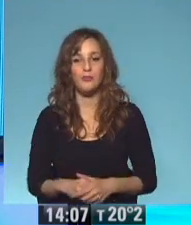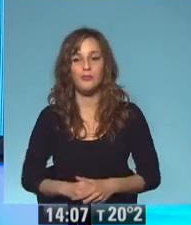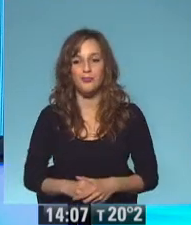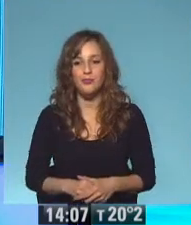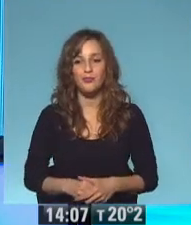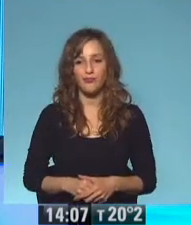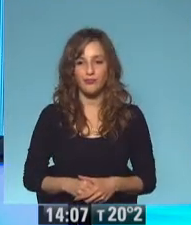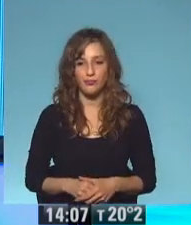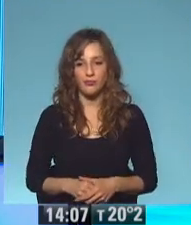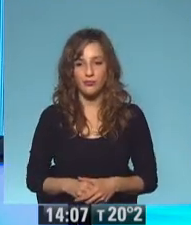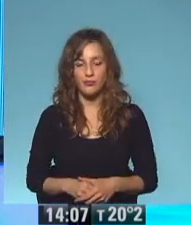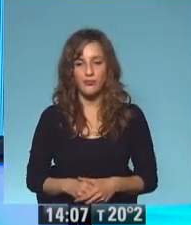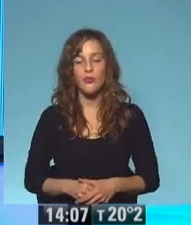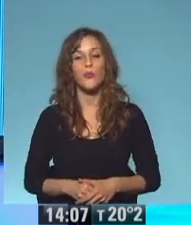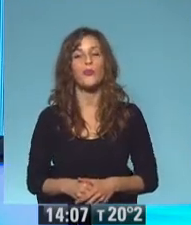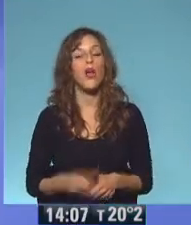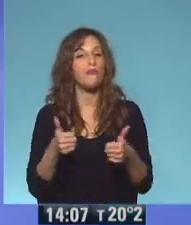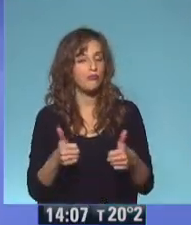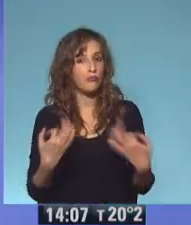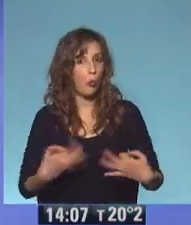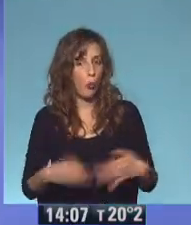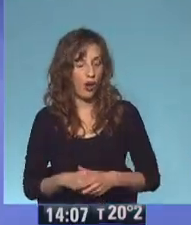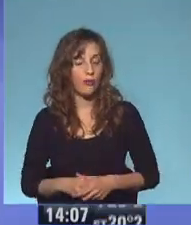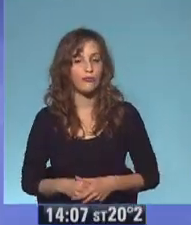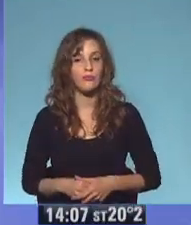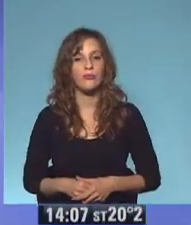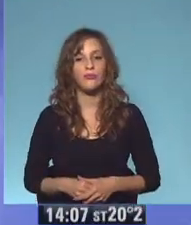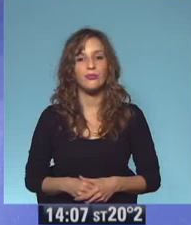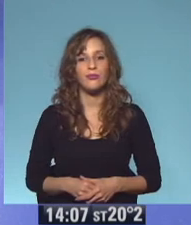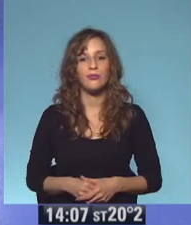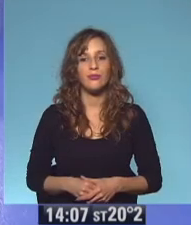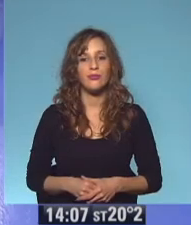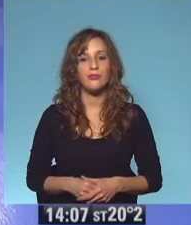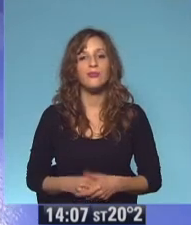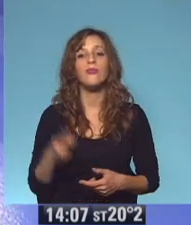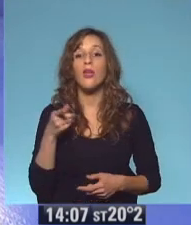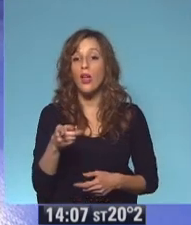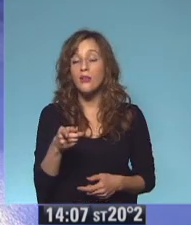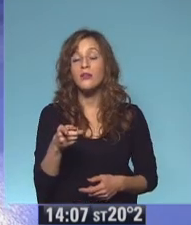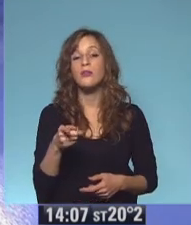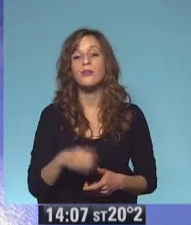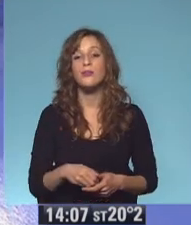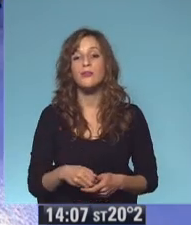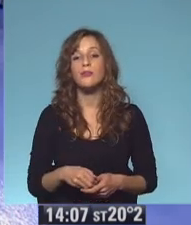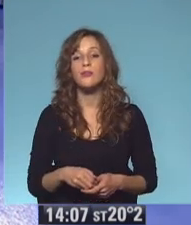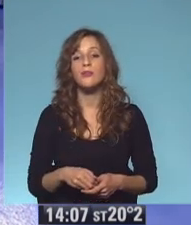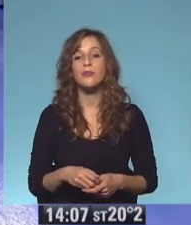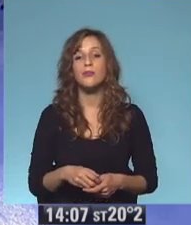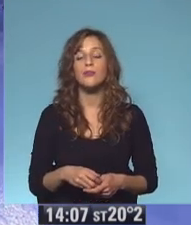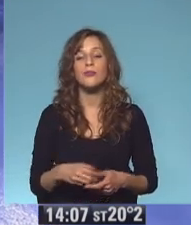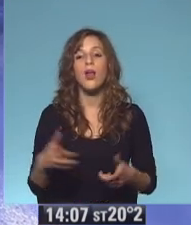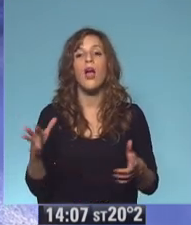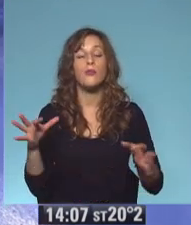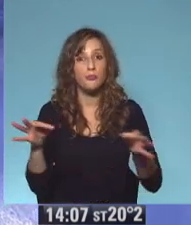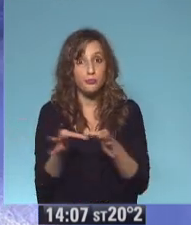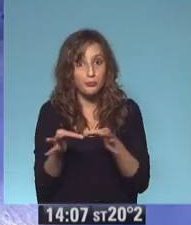está. Bueno. Qué buena pregunta. Bien. Ahí está, claro. Soledad y... No, Gran Malvina. Gran Malvina. La Gran